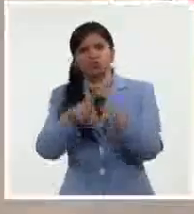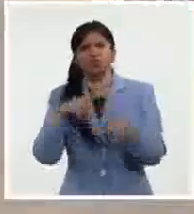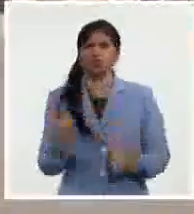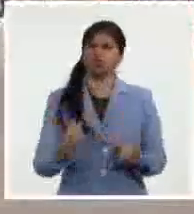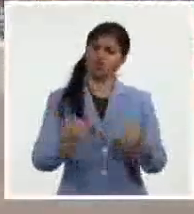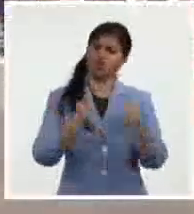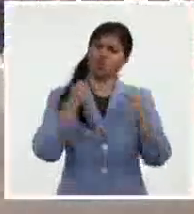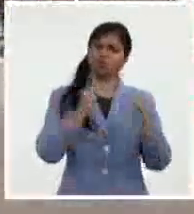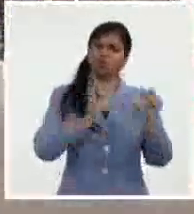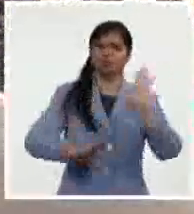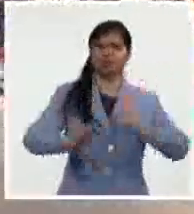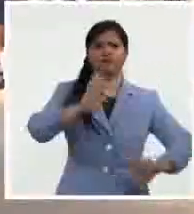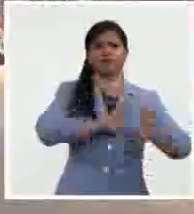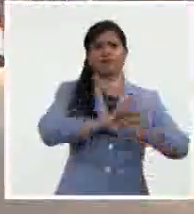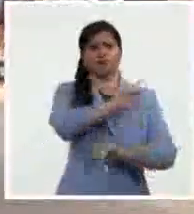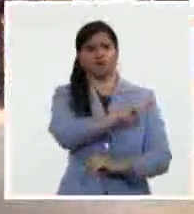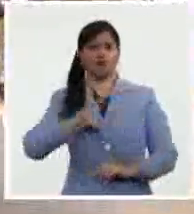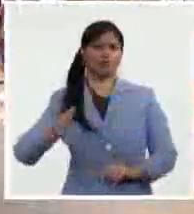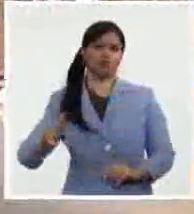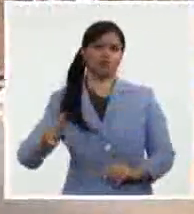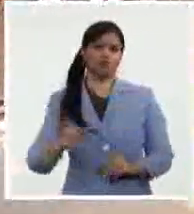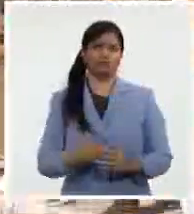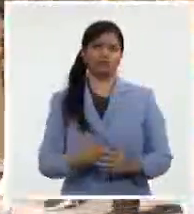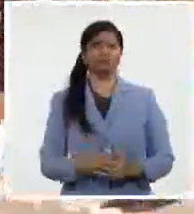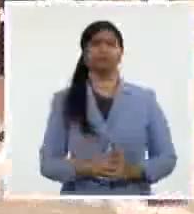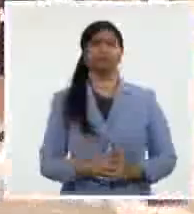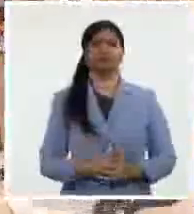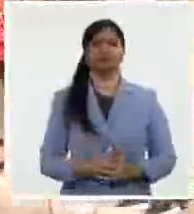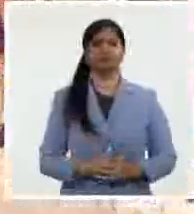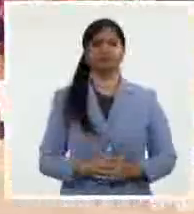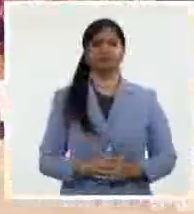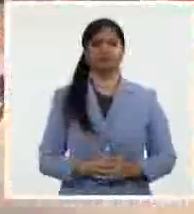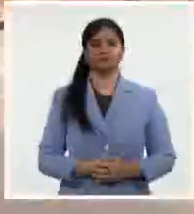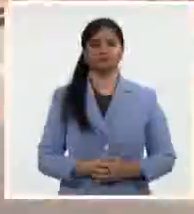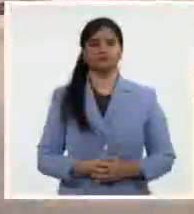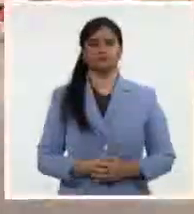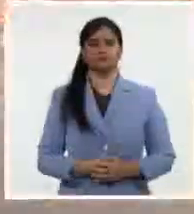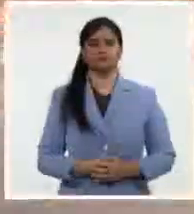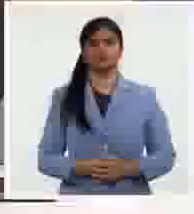la revolución. Karin Gómez, Sistema Informativo de la Televisión Cubana.